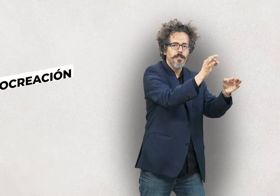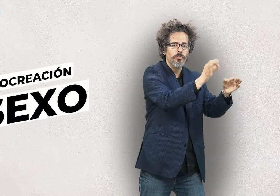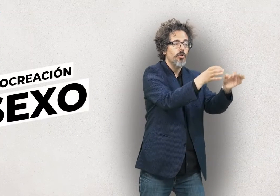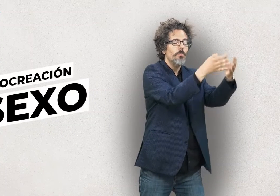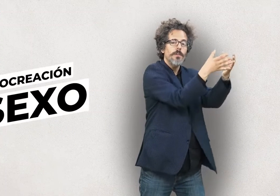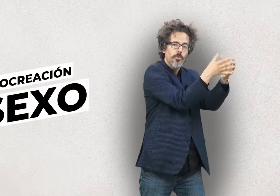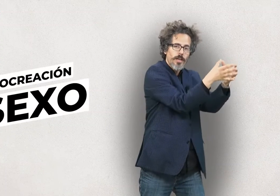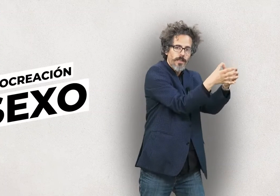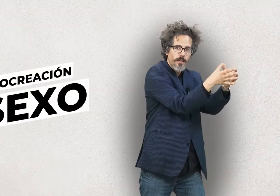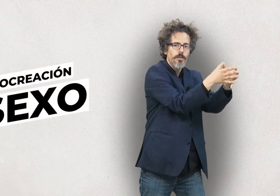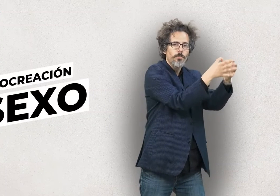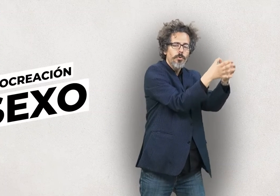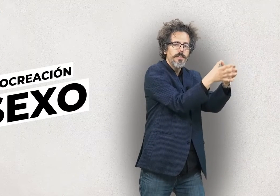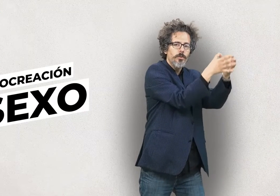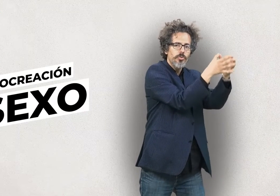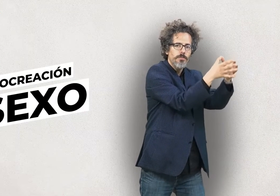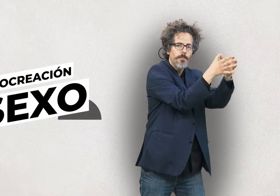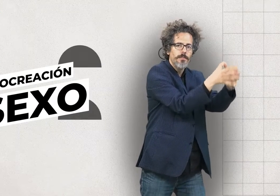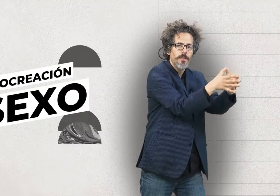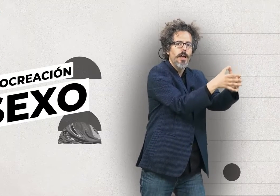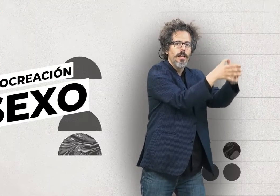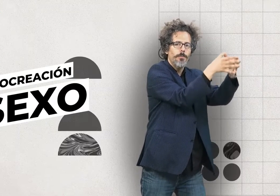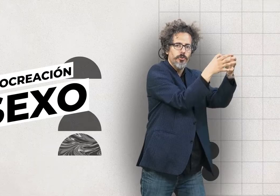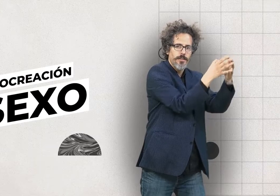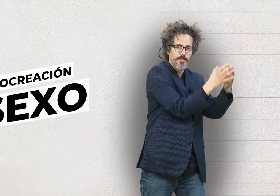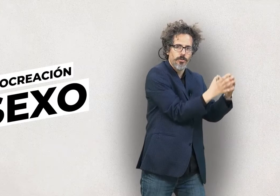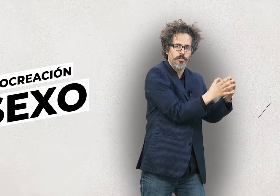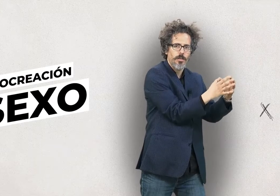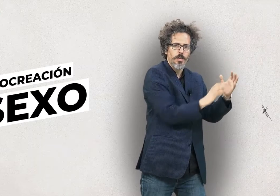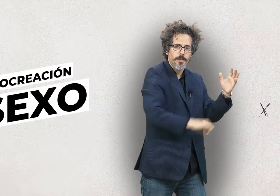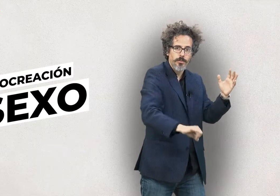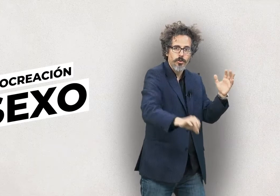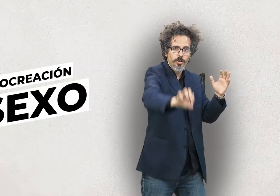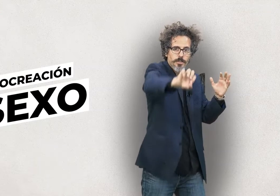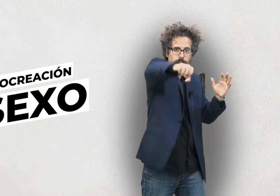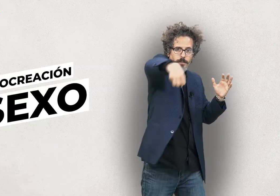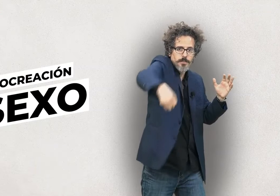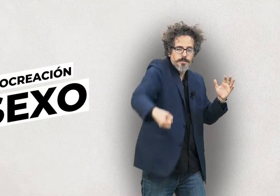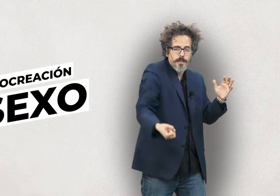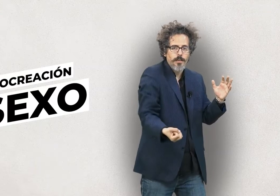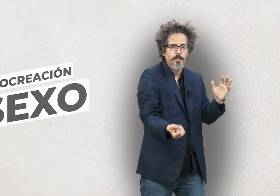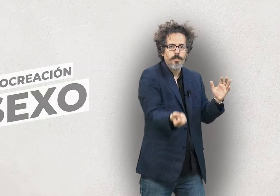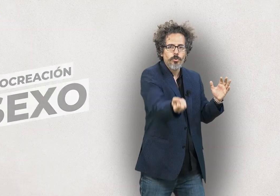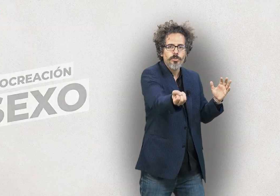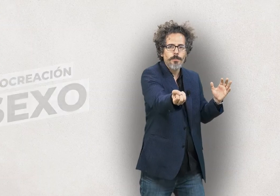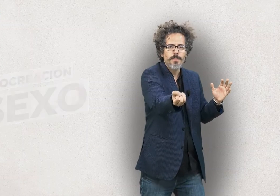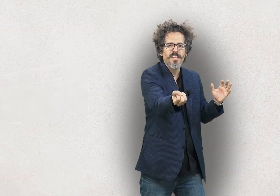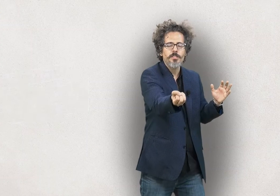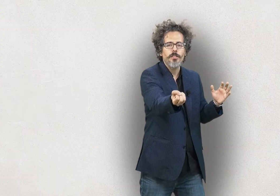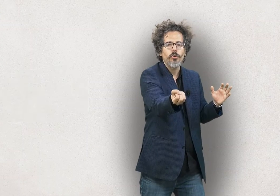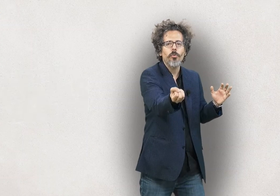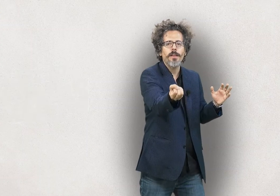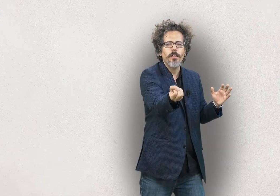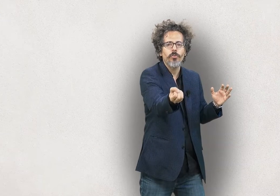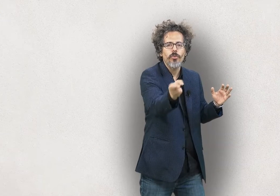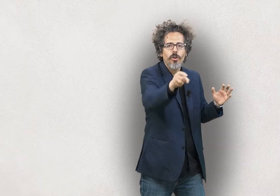del sexo vinculada pura y exclusivamente a la procreación. Creo que se ha justamente